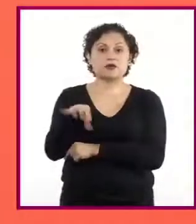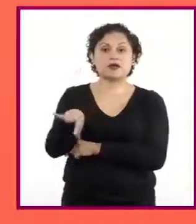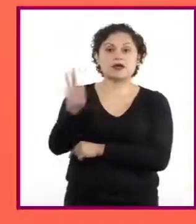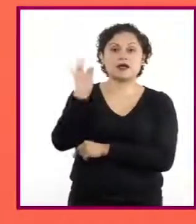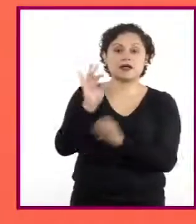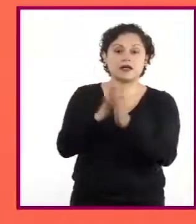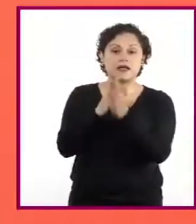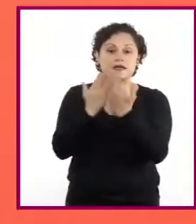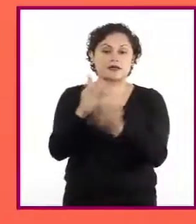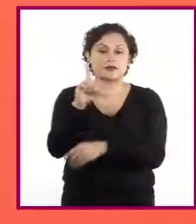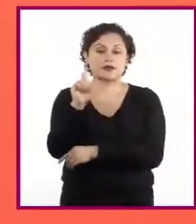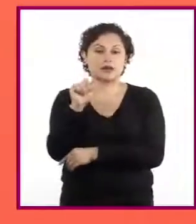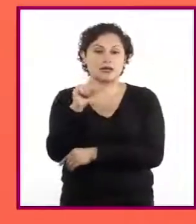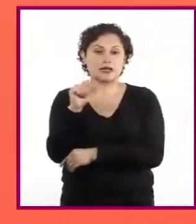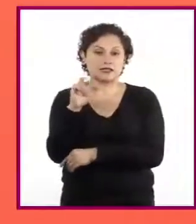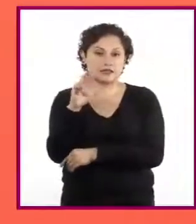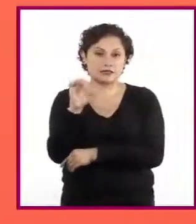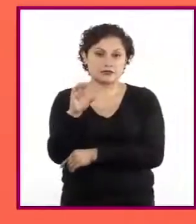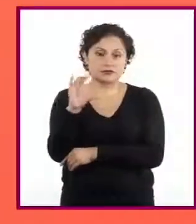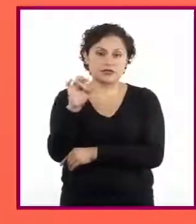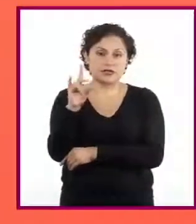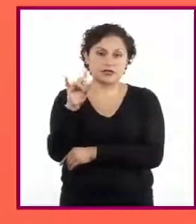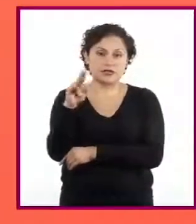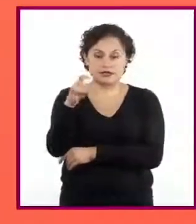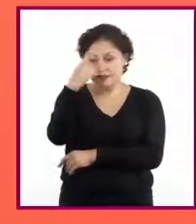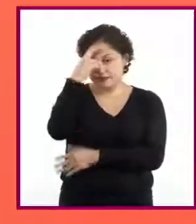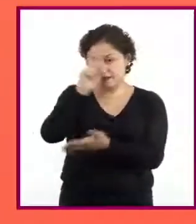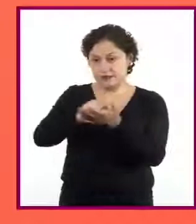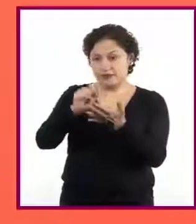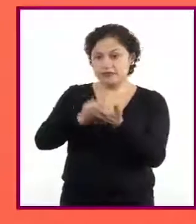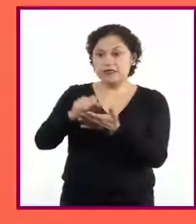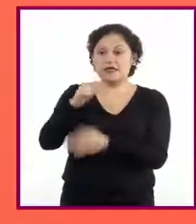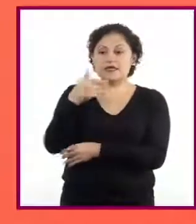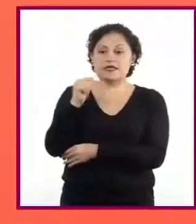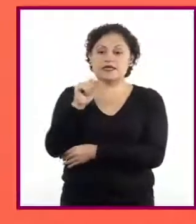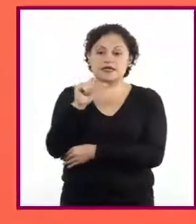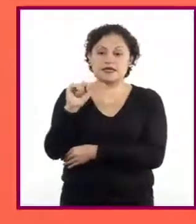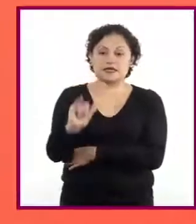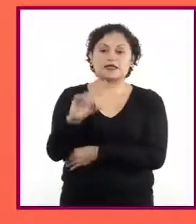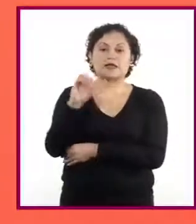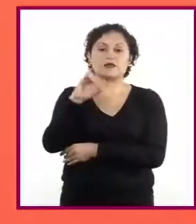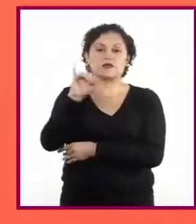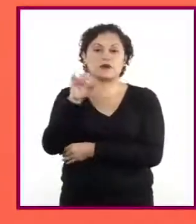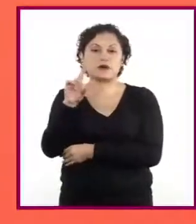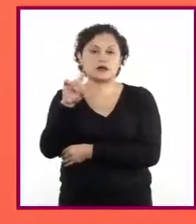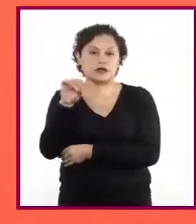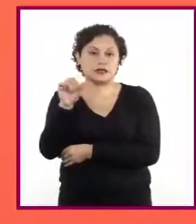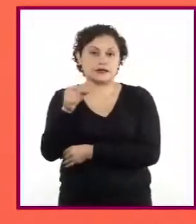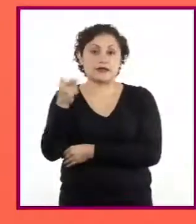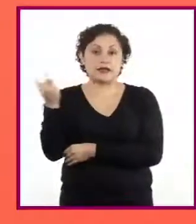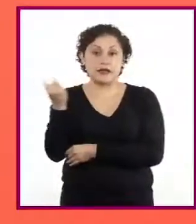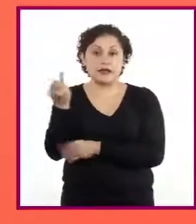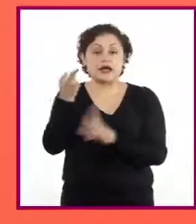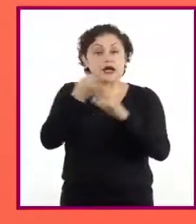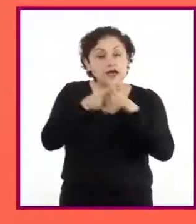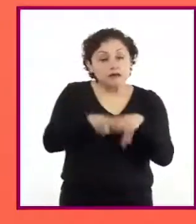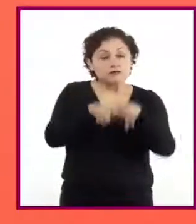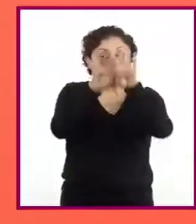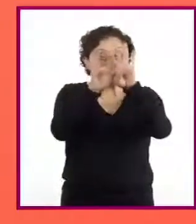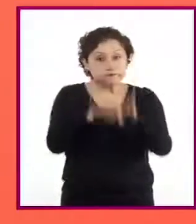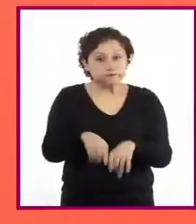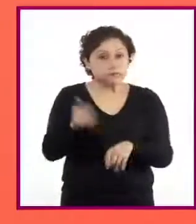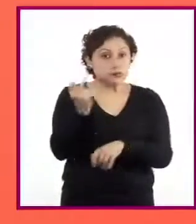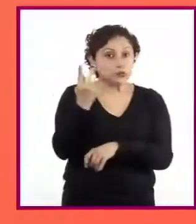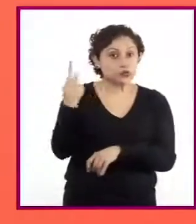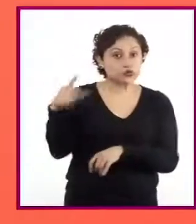Cárdenas, Iconografía, de Adolfo Gili y Mario Ojeda, que contiene 2 ensayos introductorios. Les invitamos a leer al